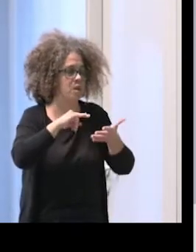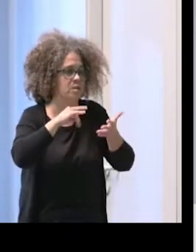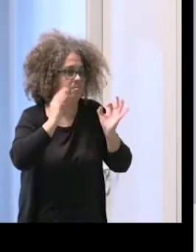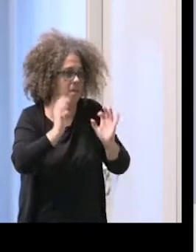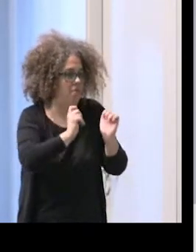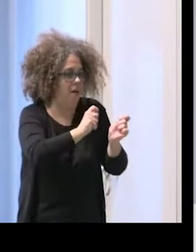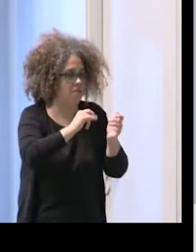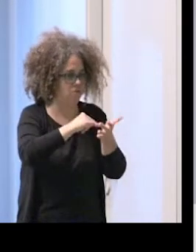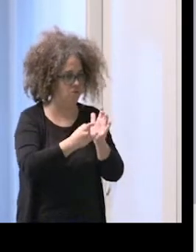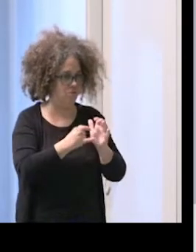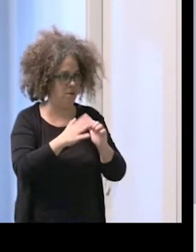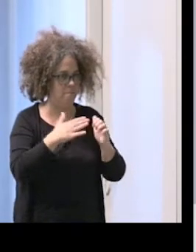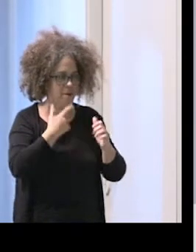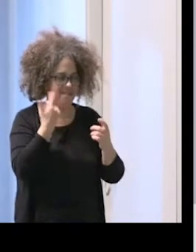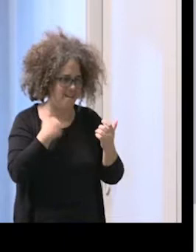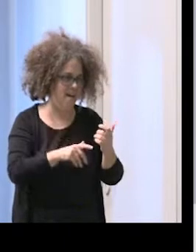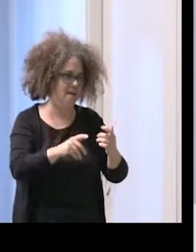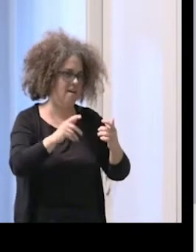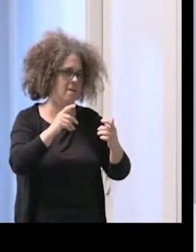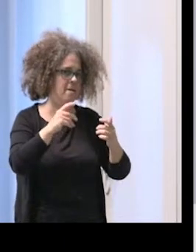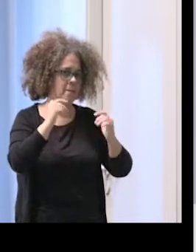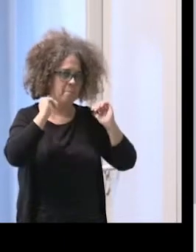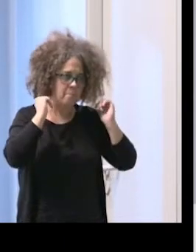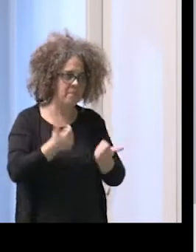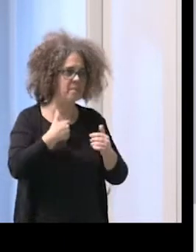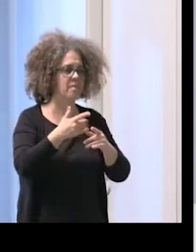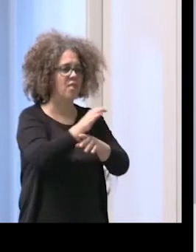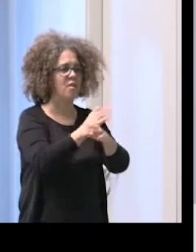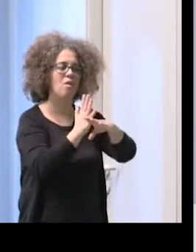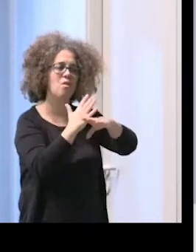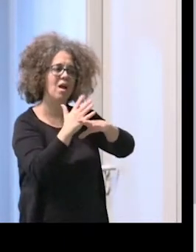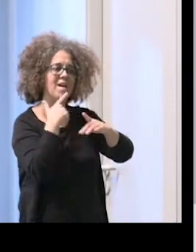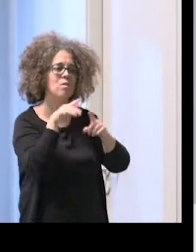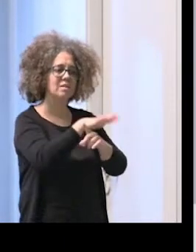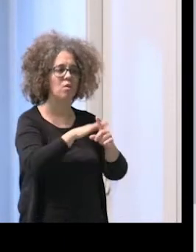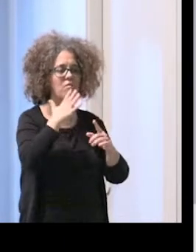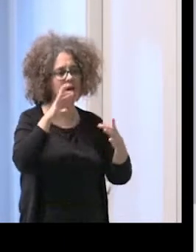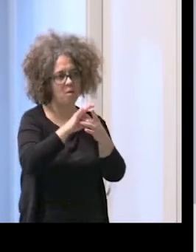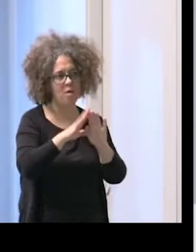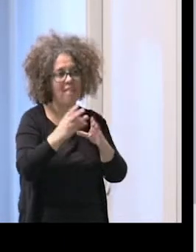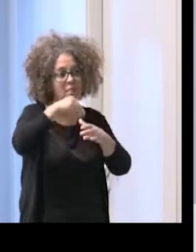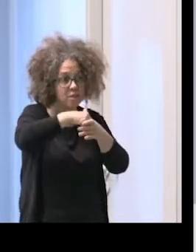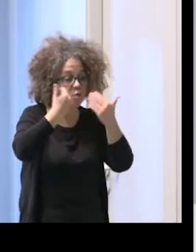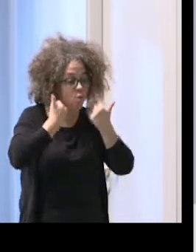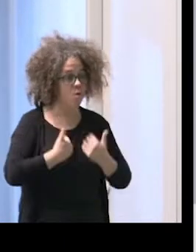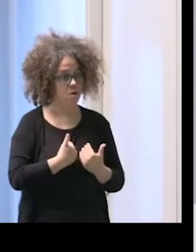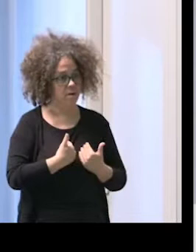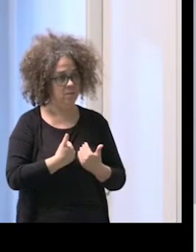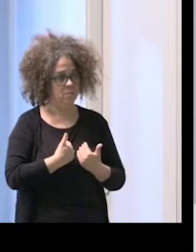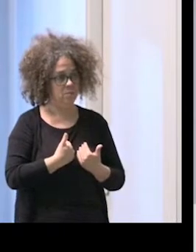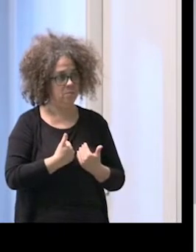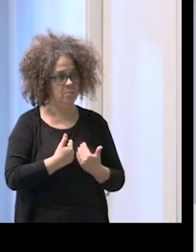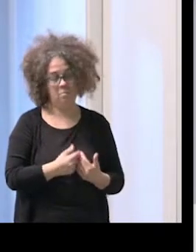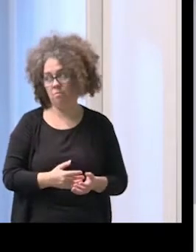solucionados para poder realmente poner células ciliadas en un contexto adecuado en un organismo.